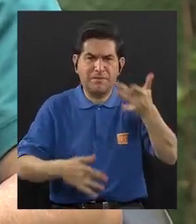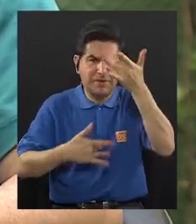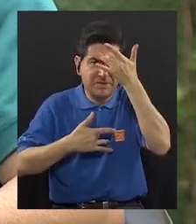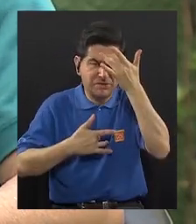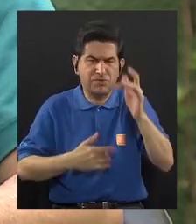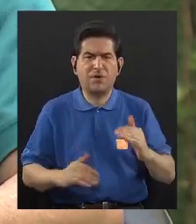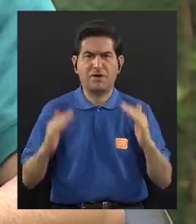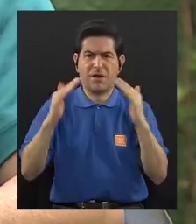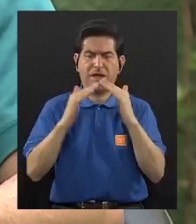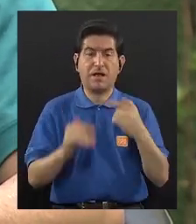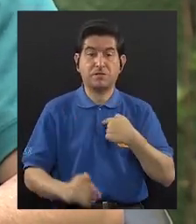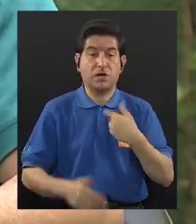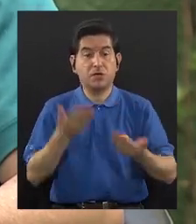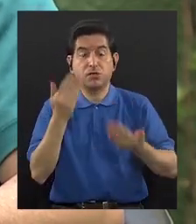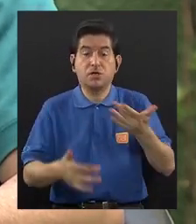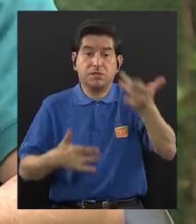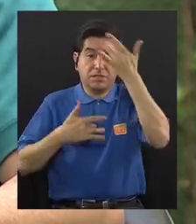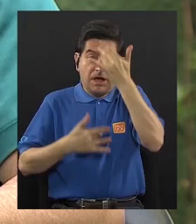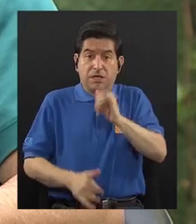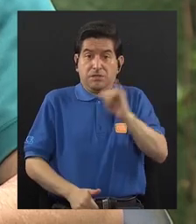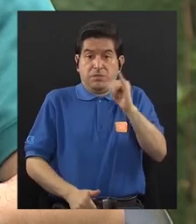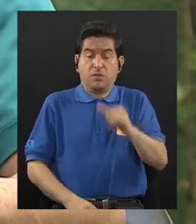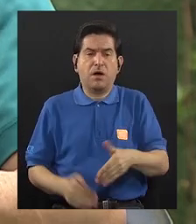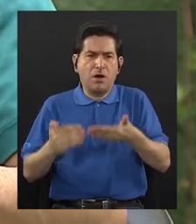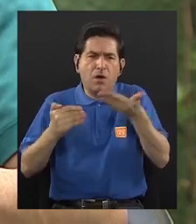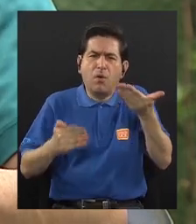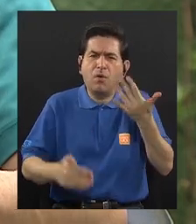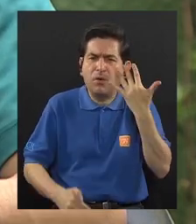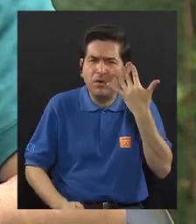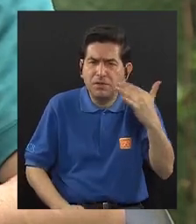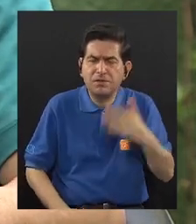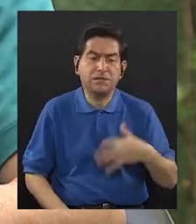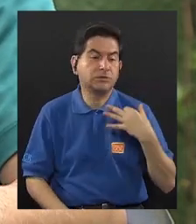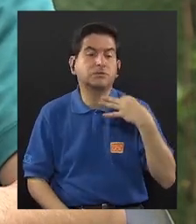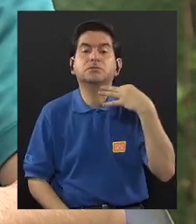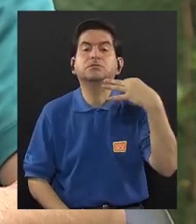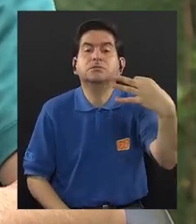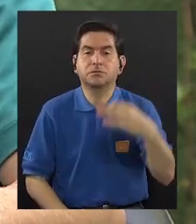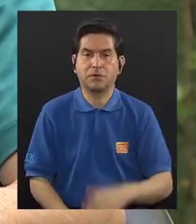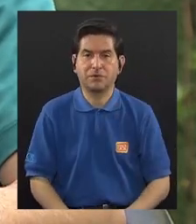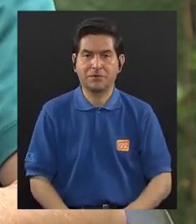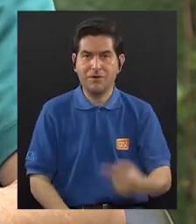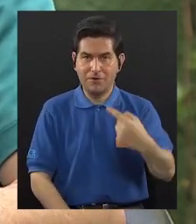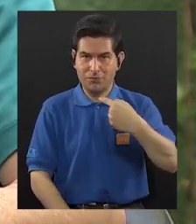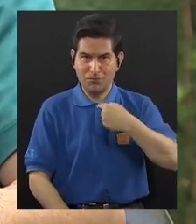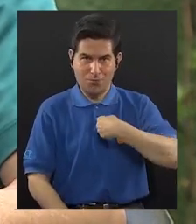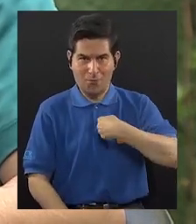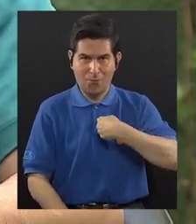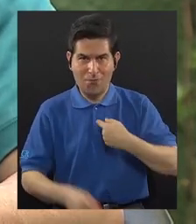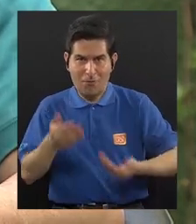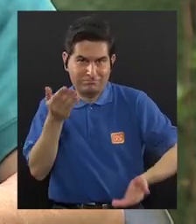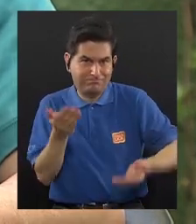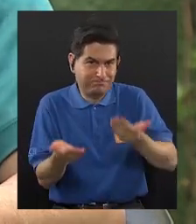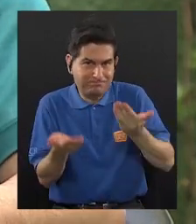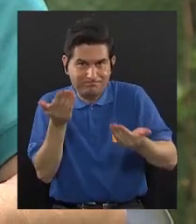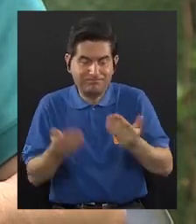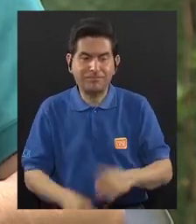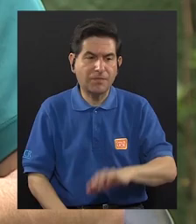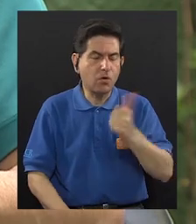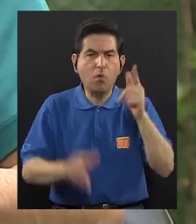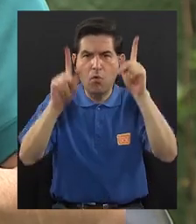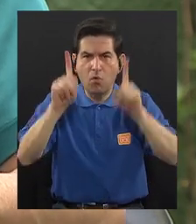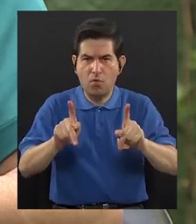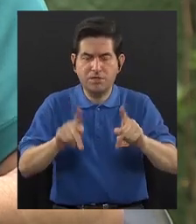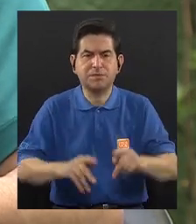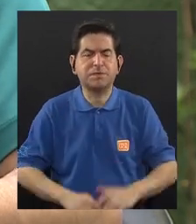si no me contagio y muchas cosas verdad que en el día a día pues uno y